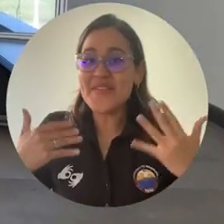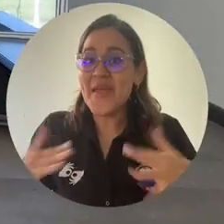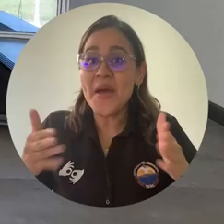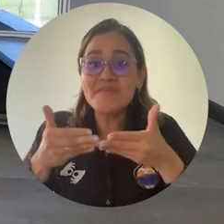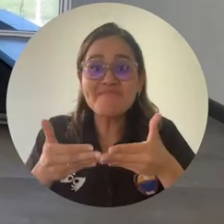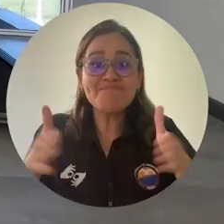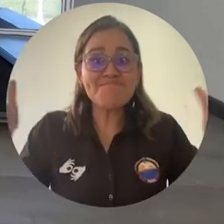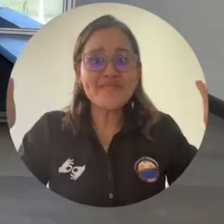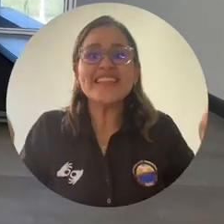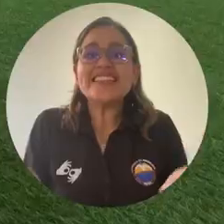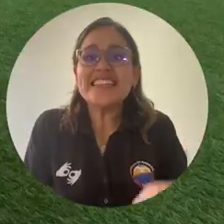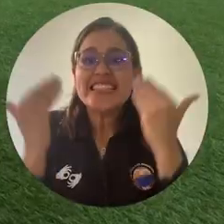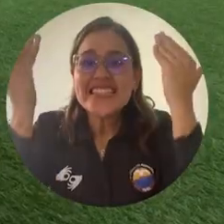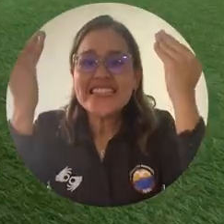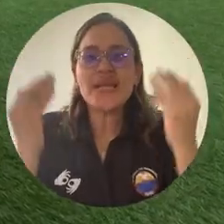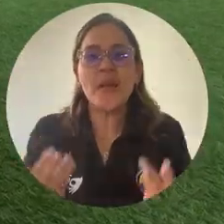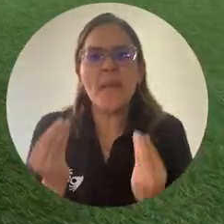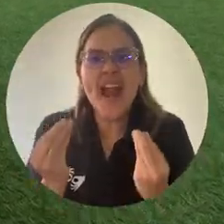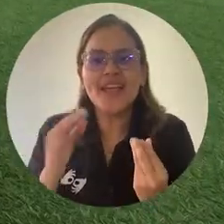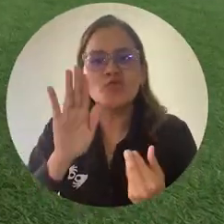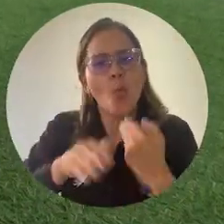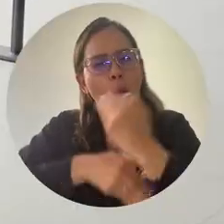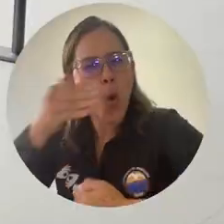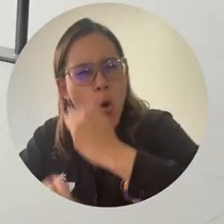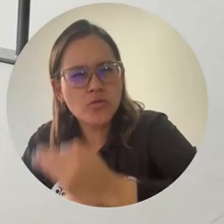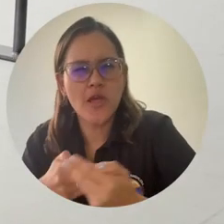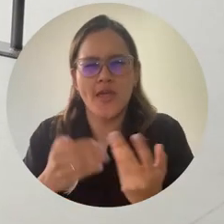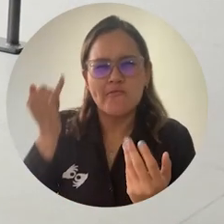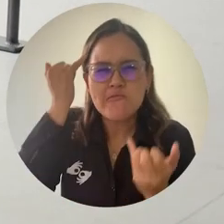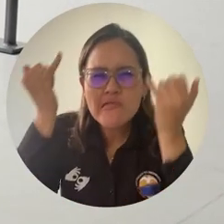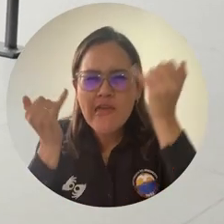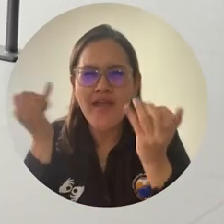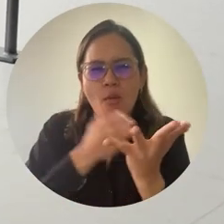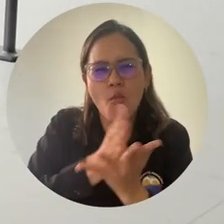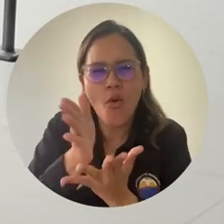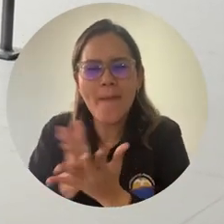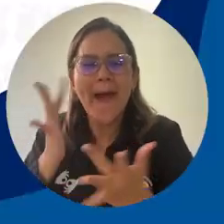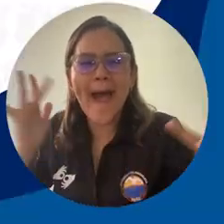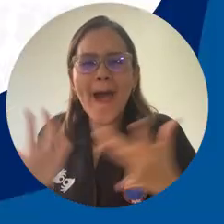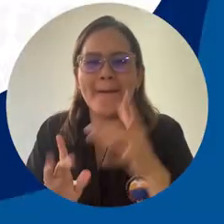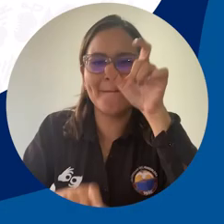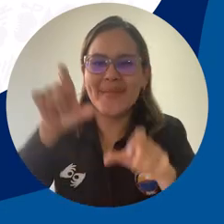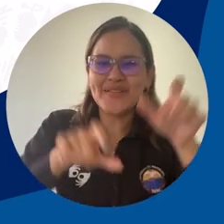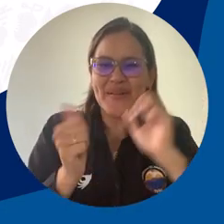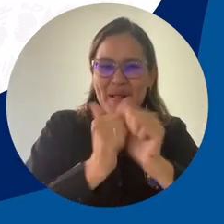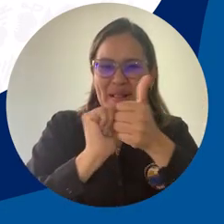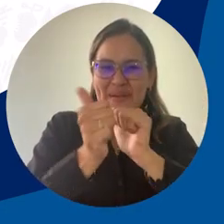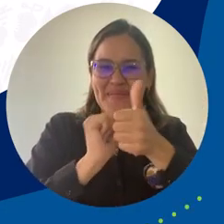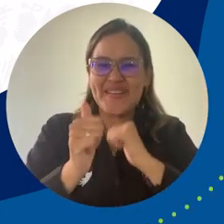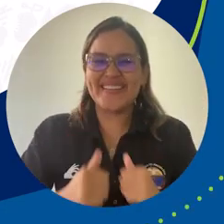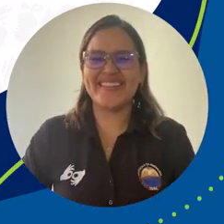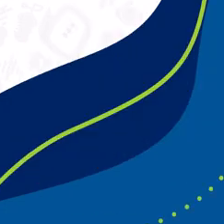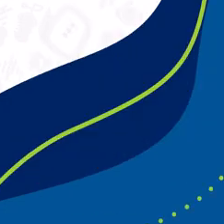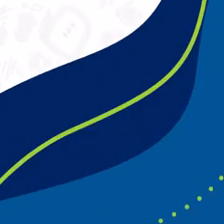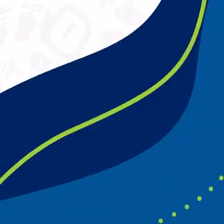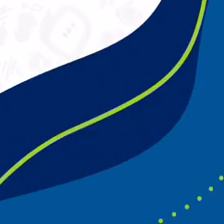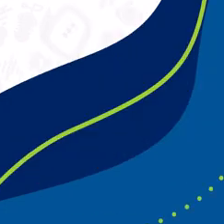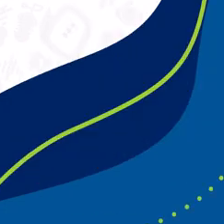la iniciativa que permitirá desarrollar procesos y programas en pro de la formación integral de los deportistas.